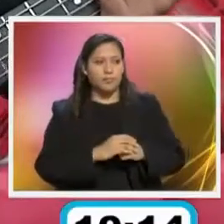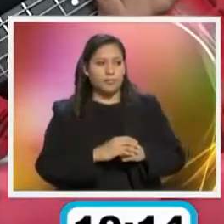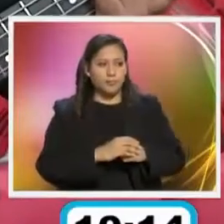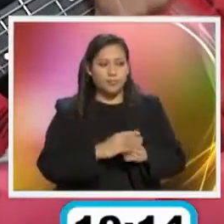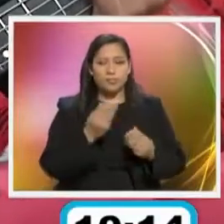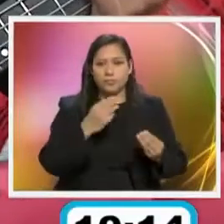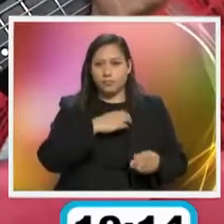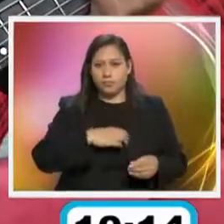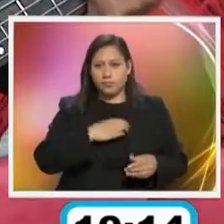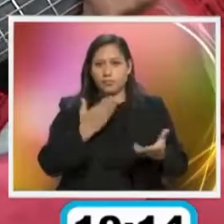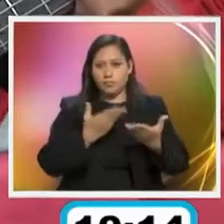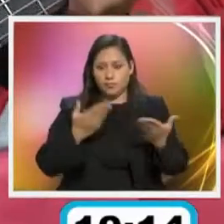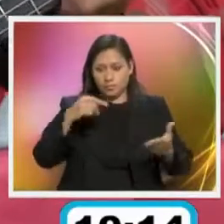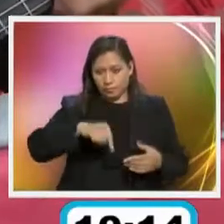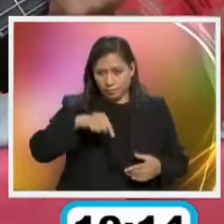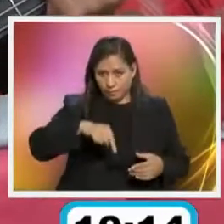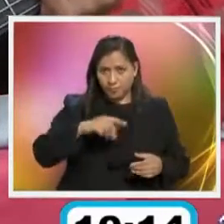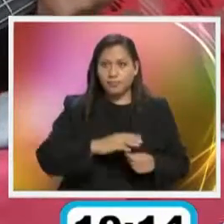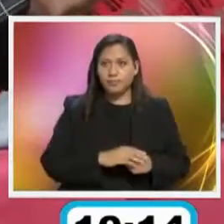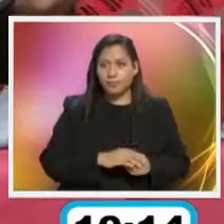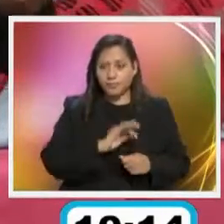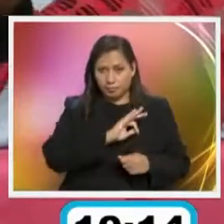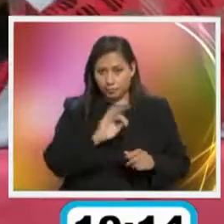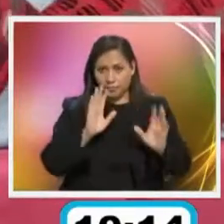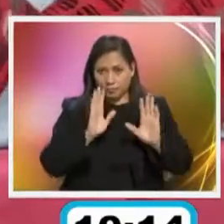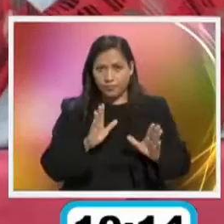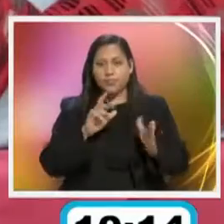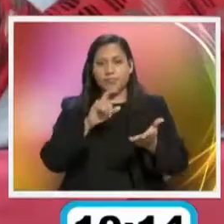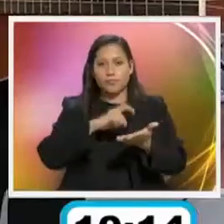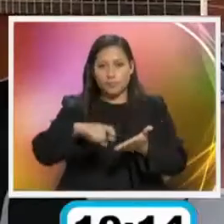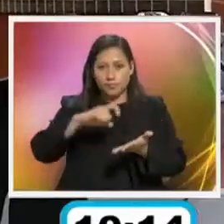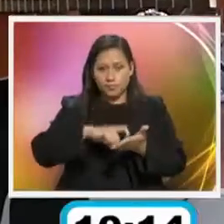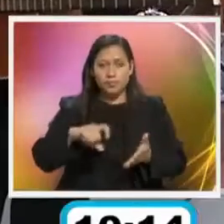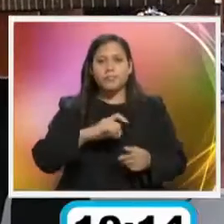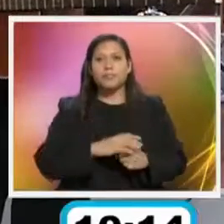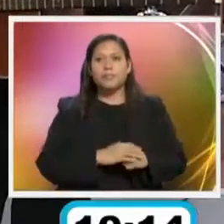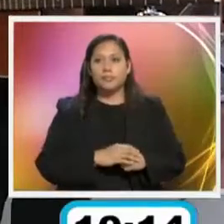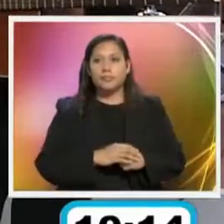Estamos muy contentos de presentarlo aquí, lo pueden encontrar